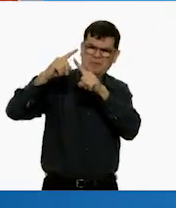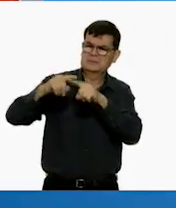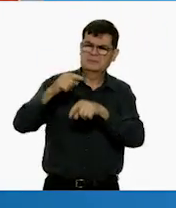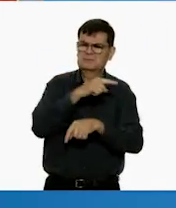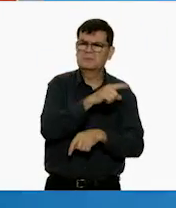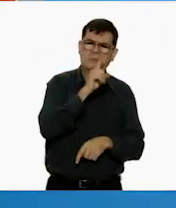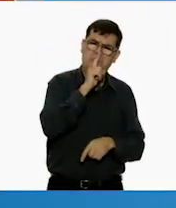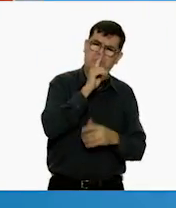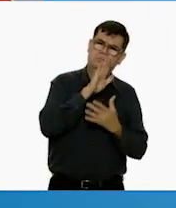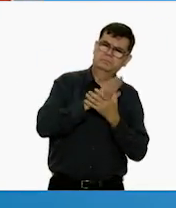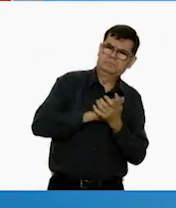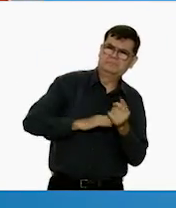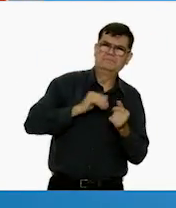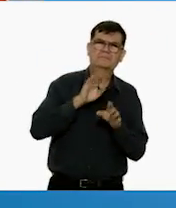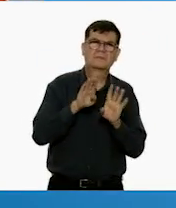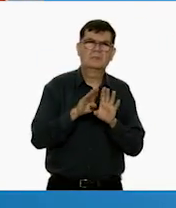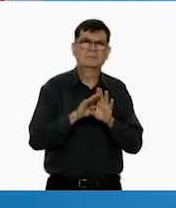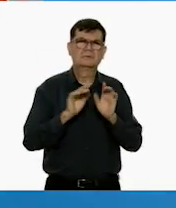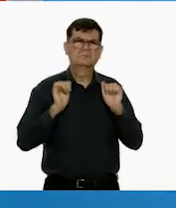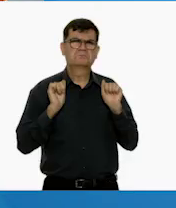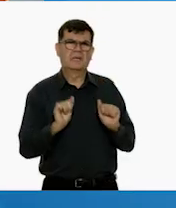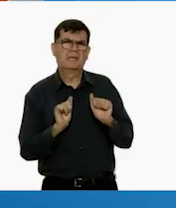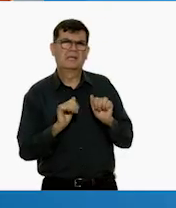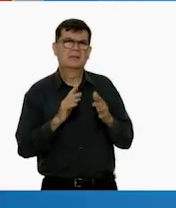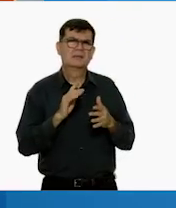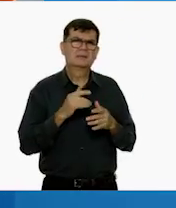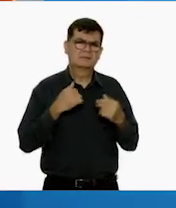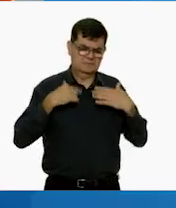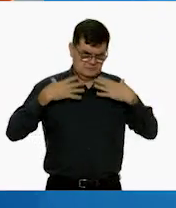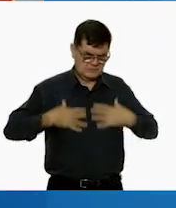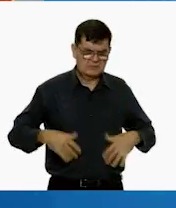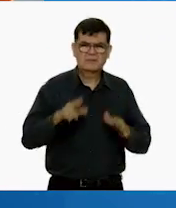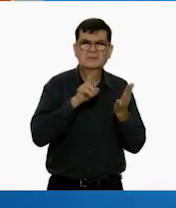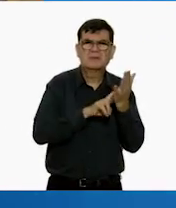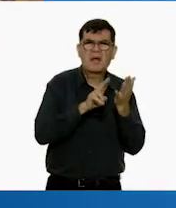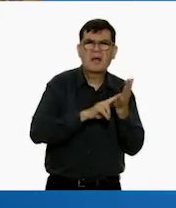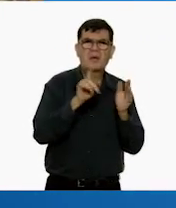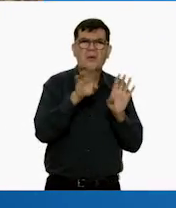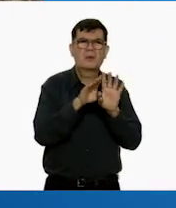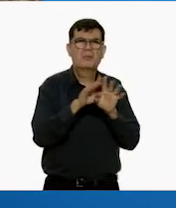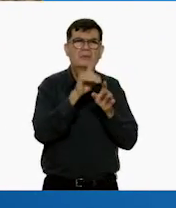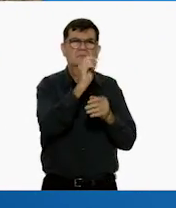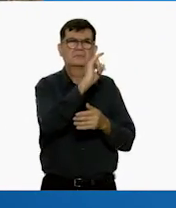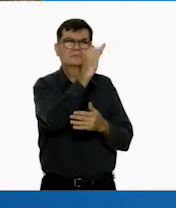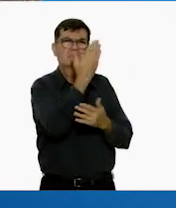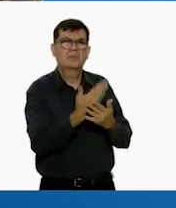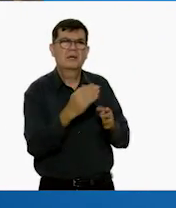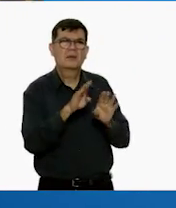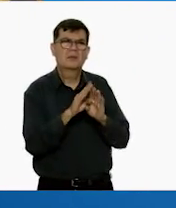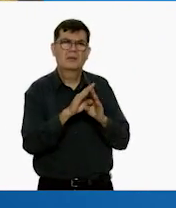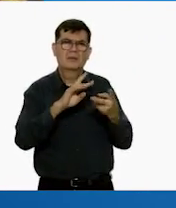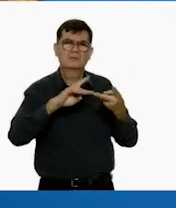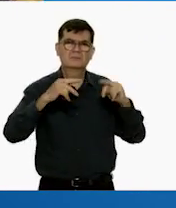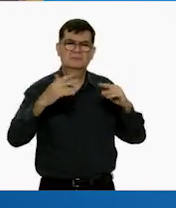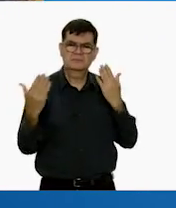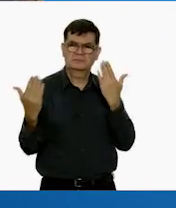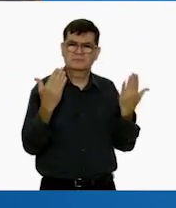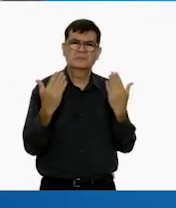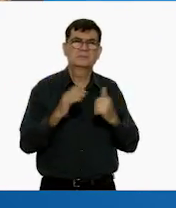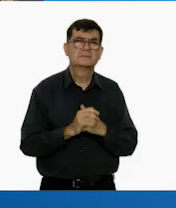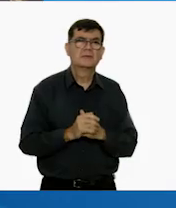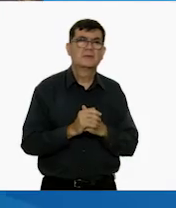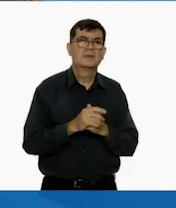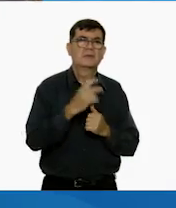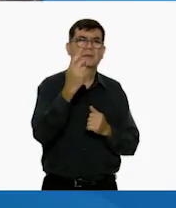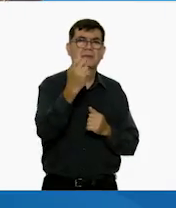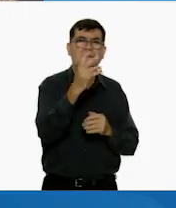Él decide mostrarse siempre austero, vestido de negro, ¿no? Y hacer esta imagen como contrastada.